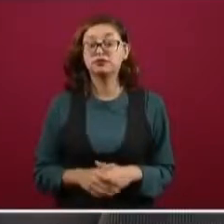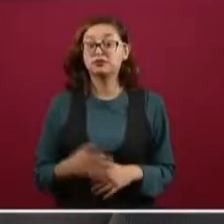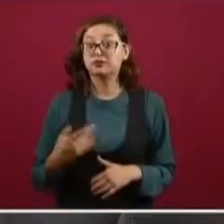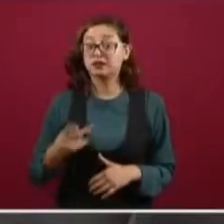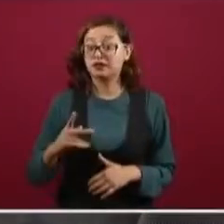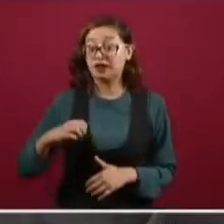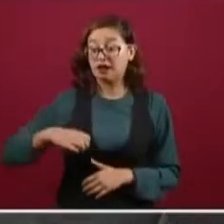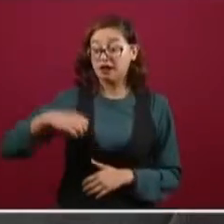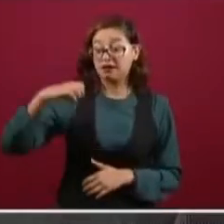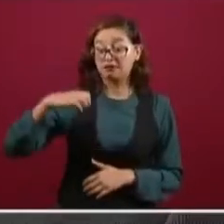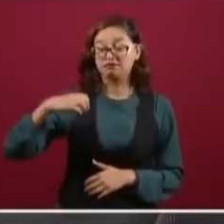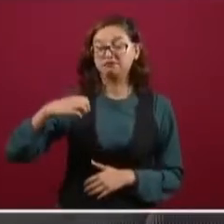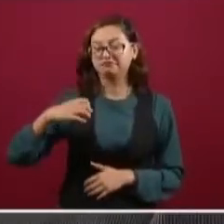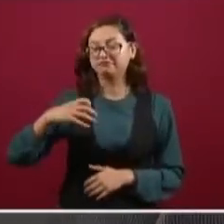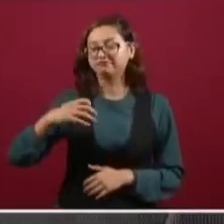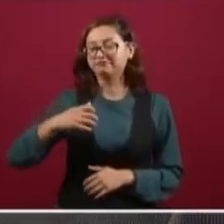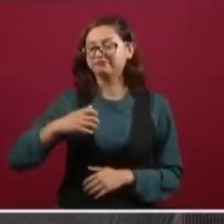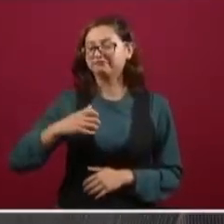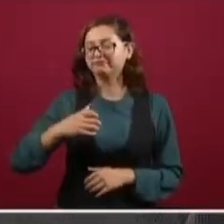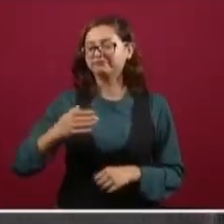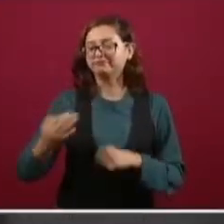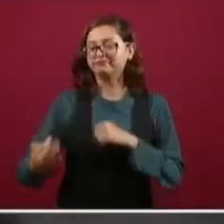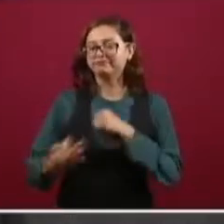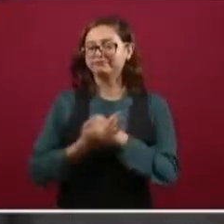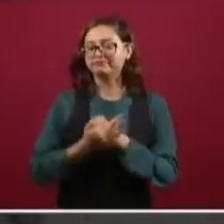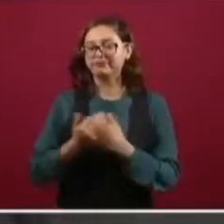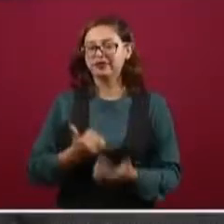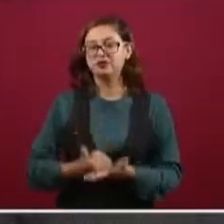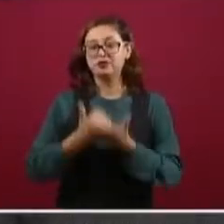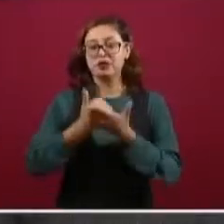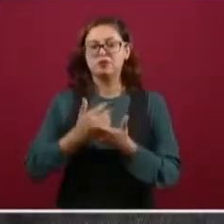ayuda. Primero, la edad es un estado de ánimo,